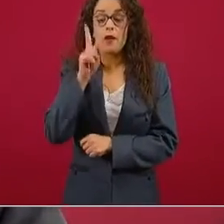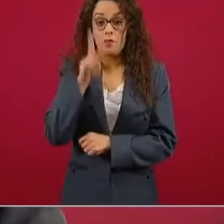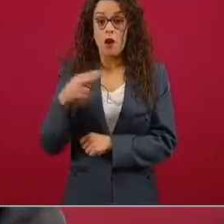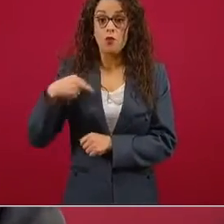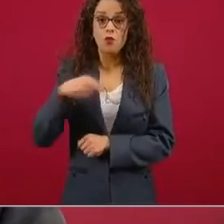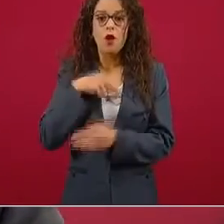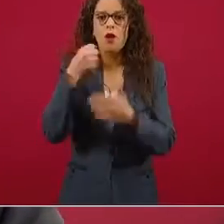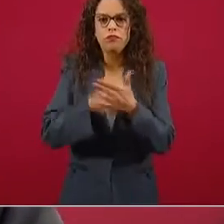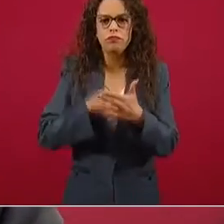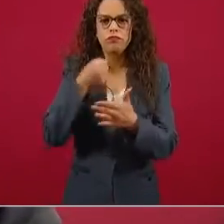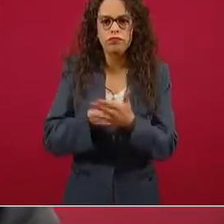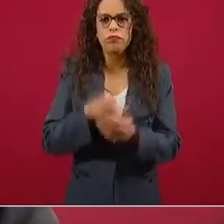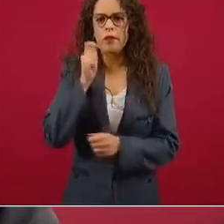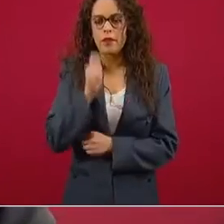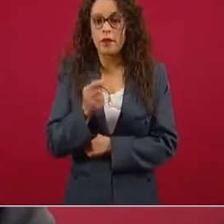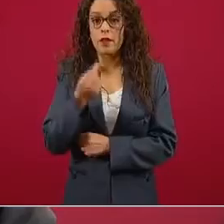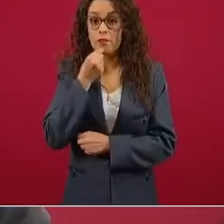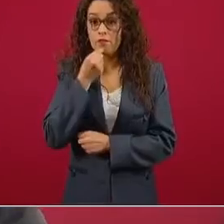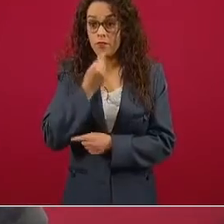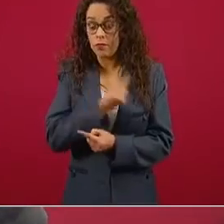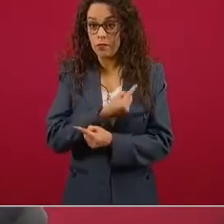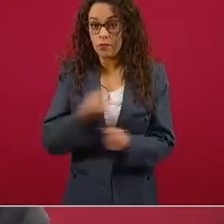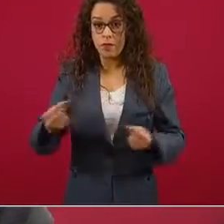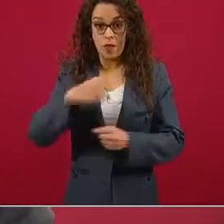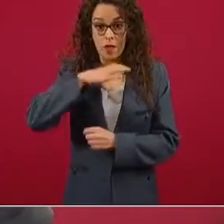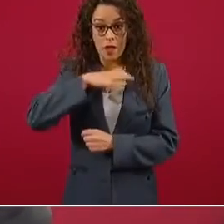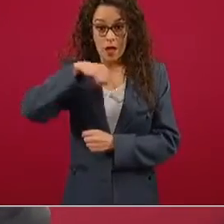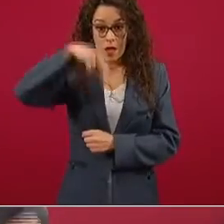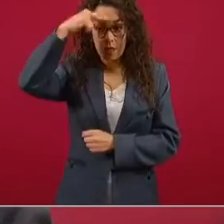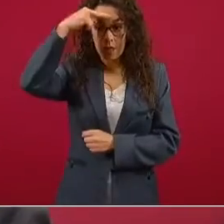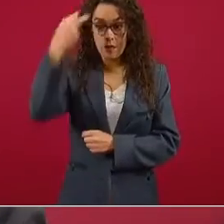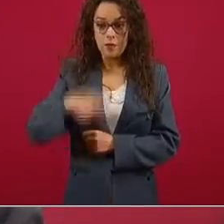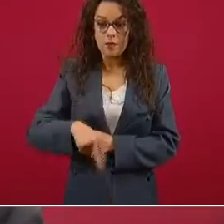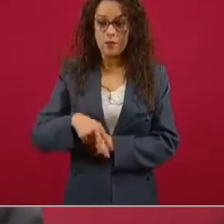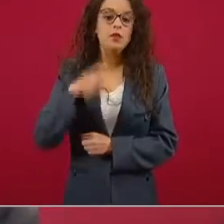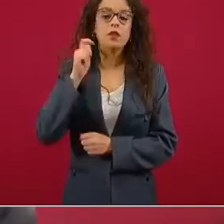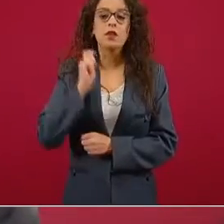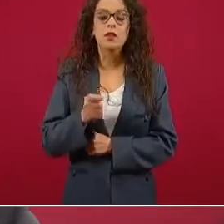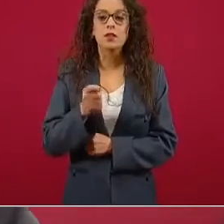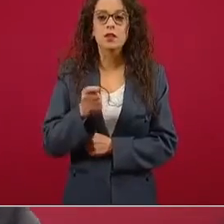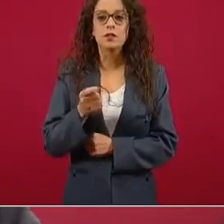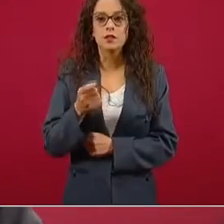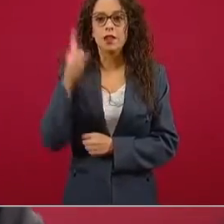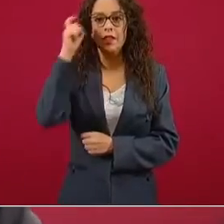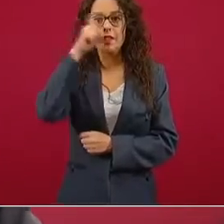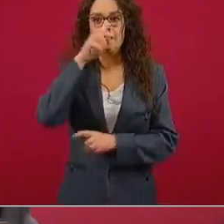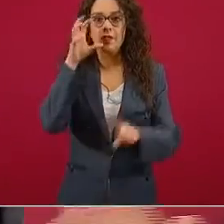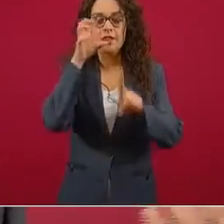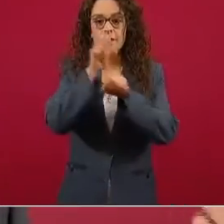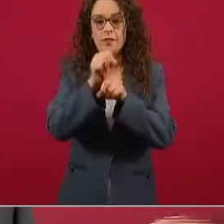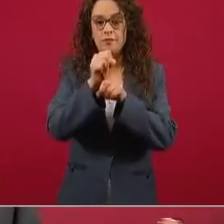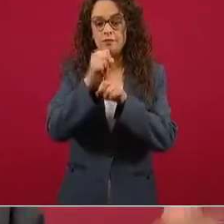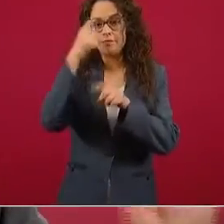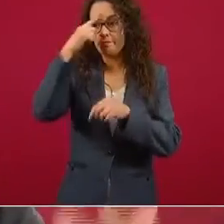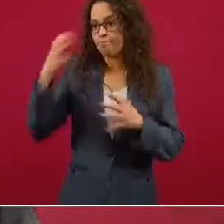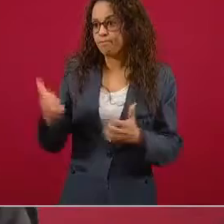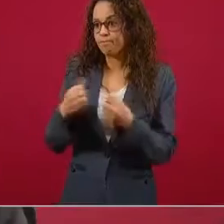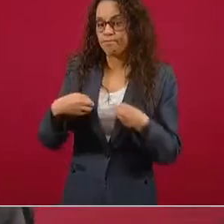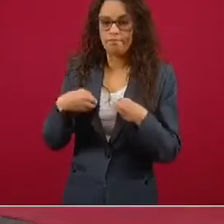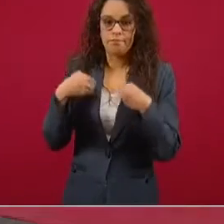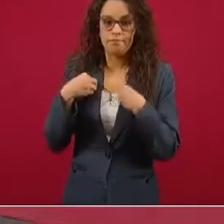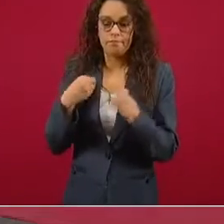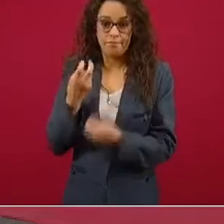El asunto de los niños con cáncer en México es un desafío para mejorar su sobrevida, que es una situación que lo hemos